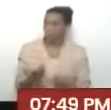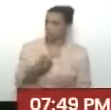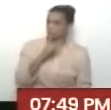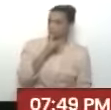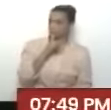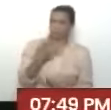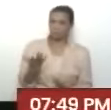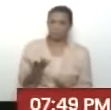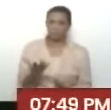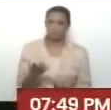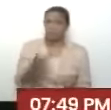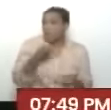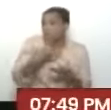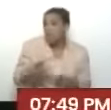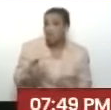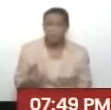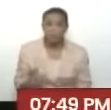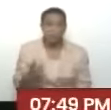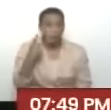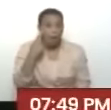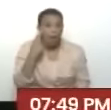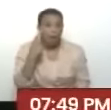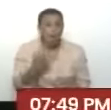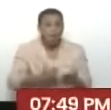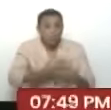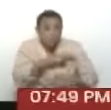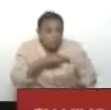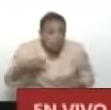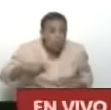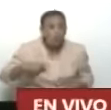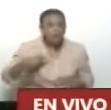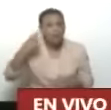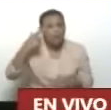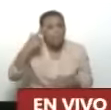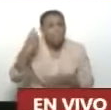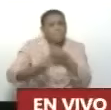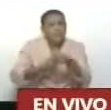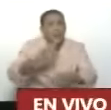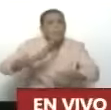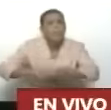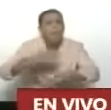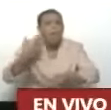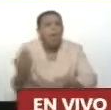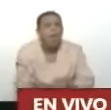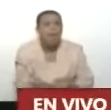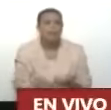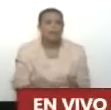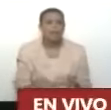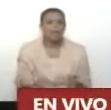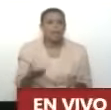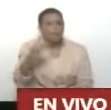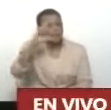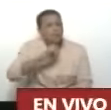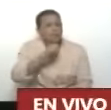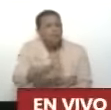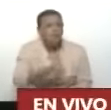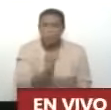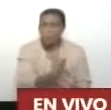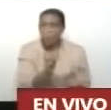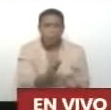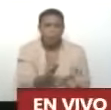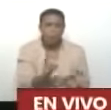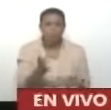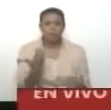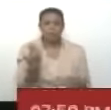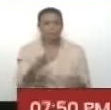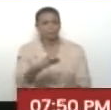decir, ay, no, qué bien. No, mi presidente, porque nosotros tenemos que pensar con buena fe, porque nosotros no nos tenemos que dejar